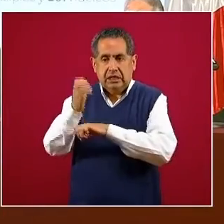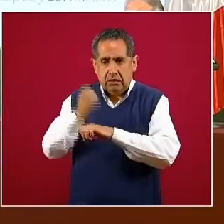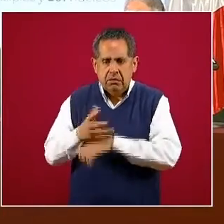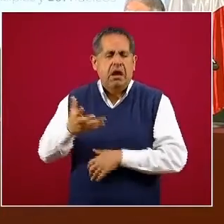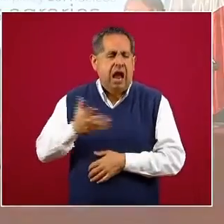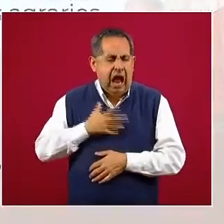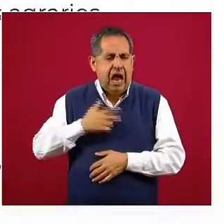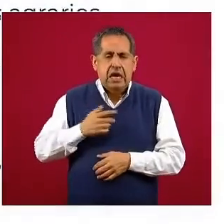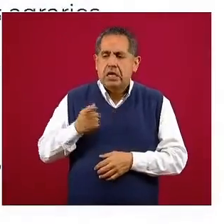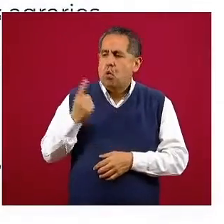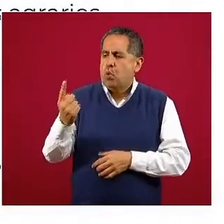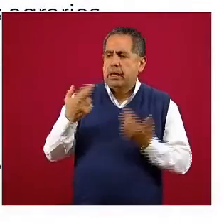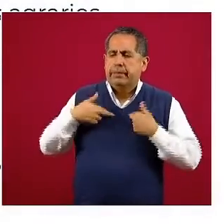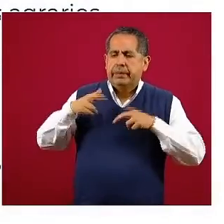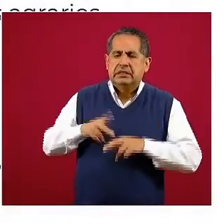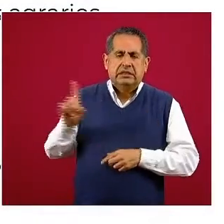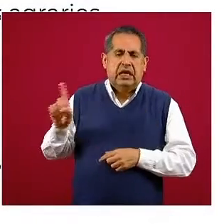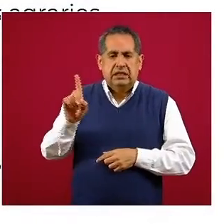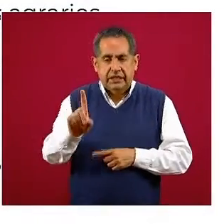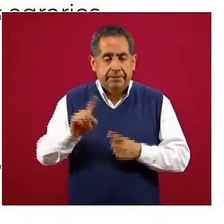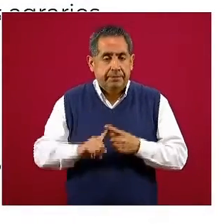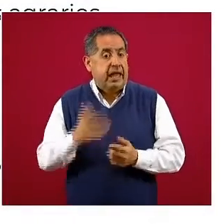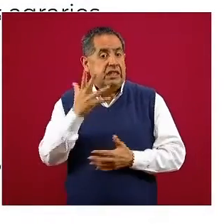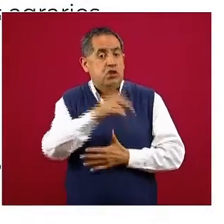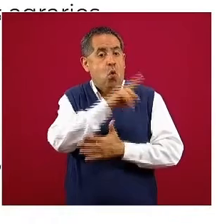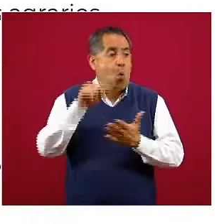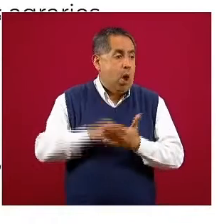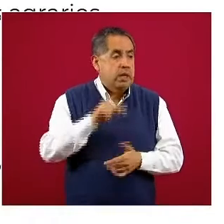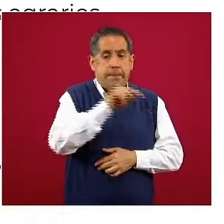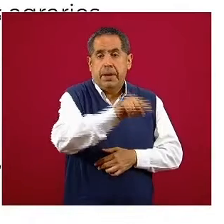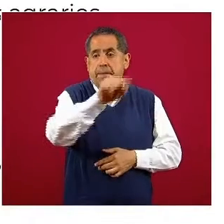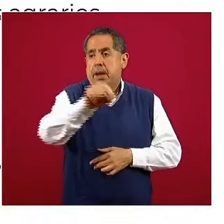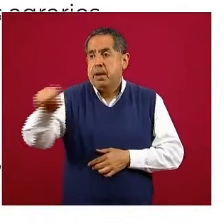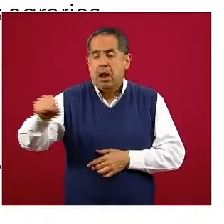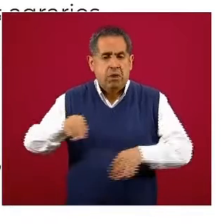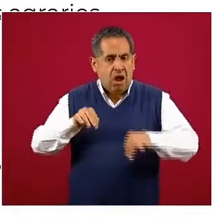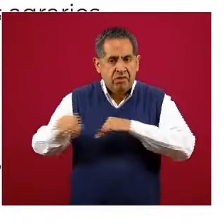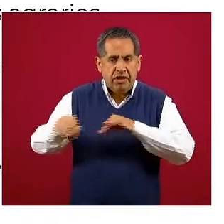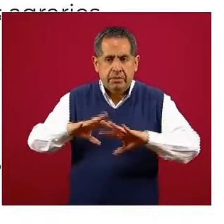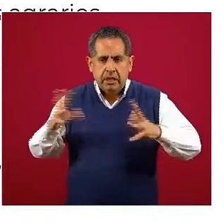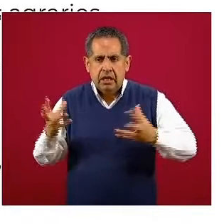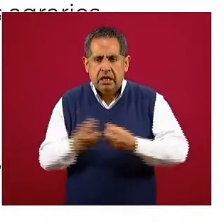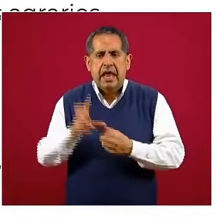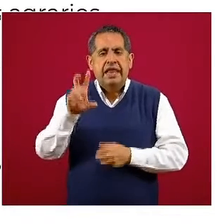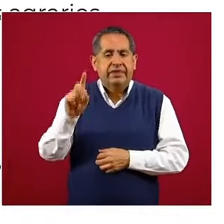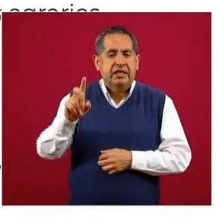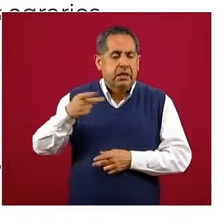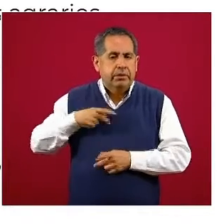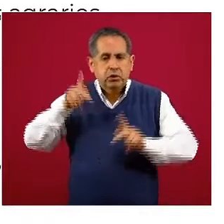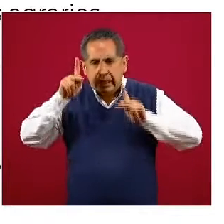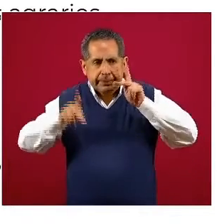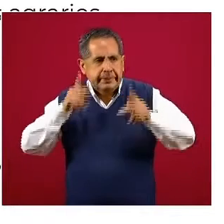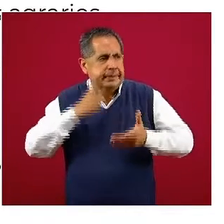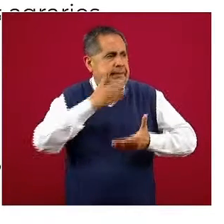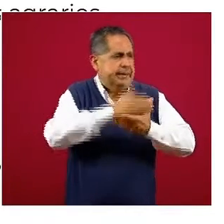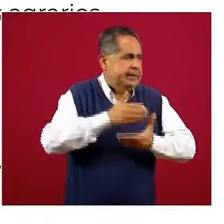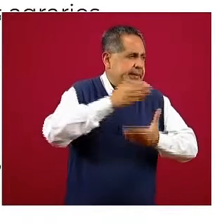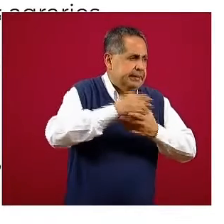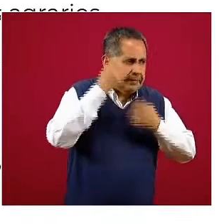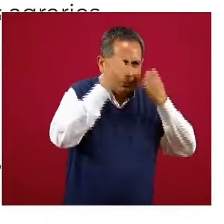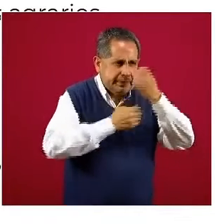vida, vinculado al de la salud. Y estos elementos serían imposibles de satisfacer si